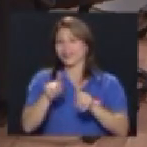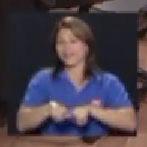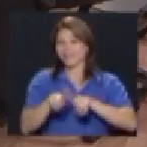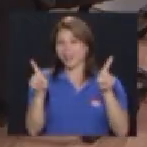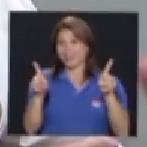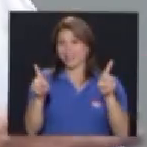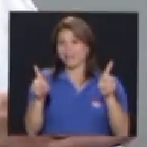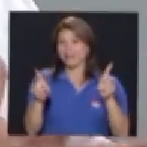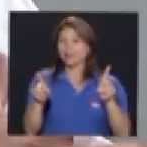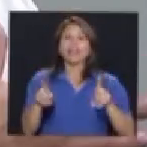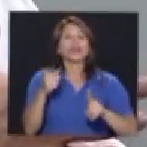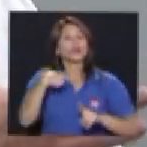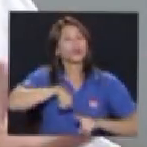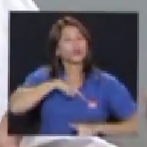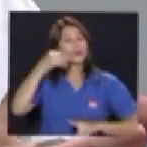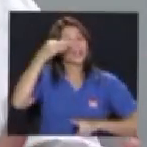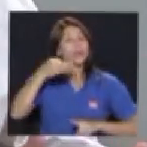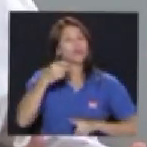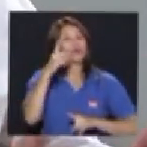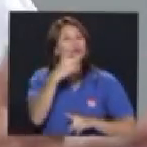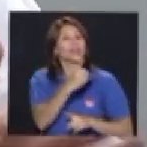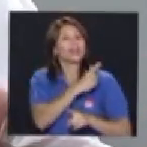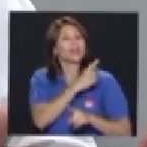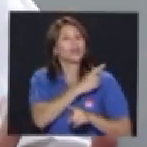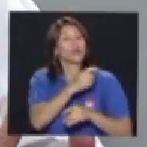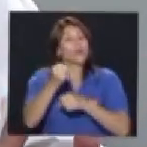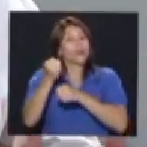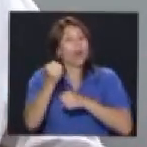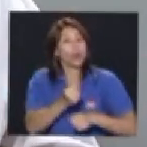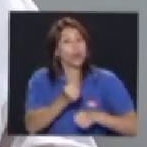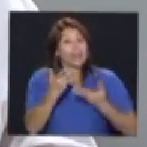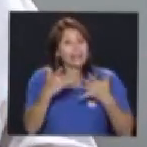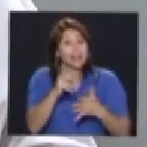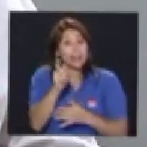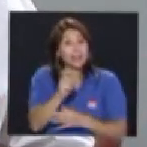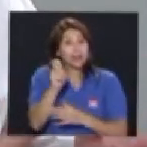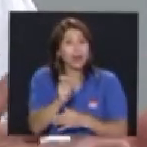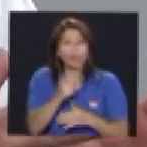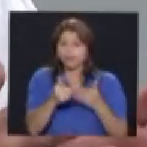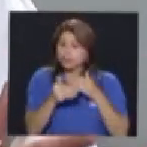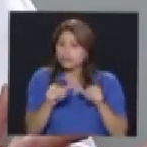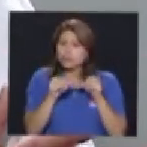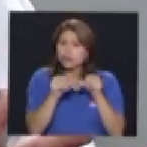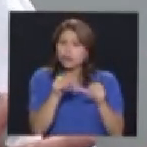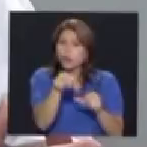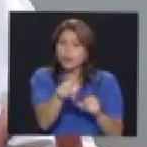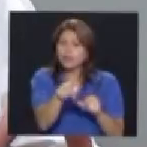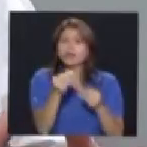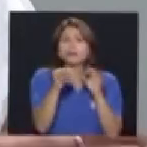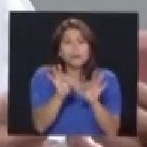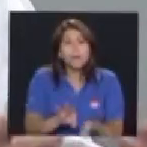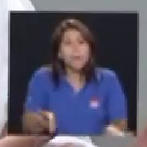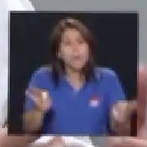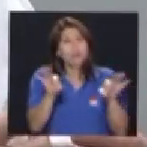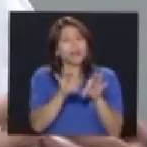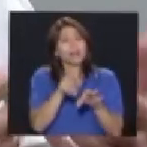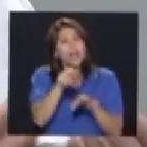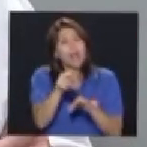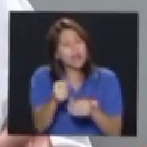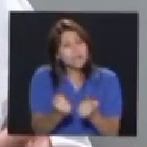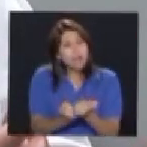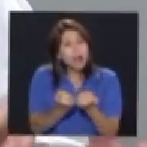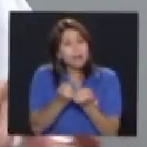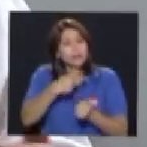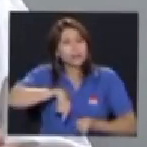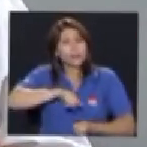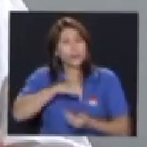activamente en el programa, pero que un director fundador que está pensionado esté ahí, es un activo valiosísimo y que fundamentalmente nos ayude a